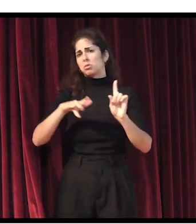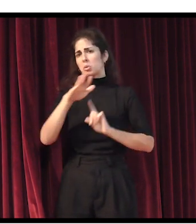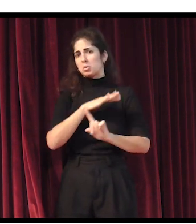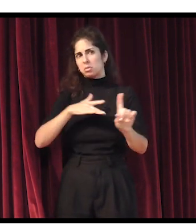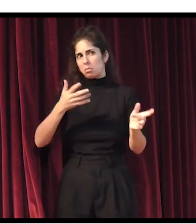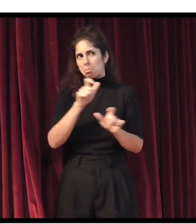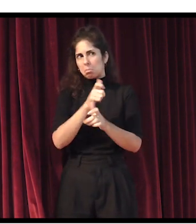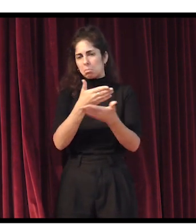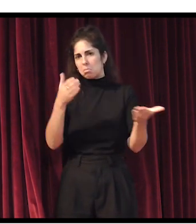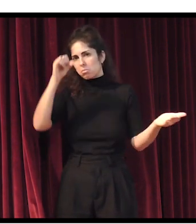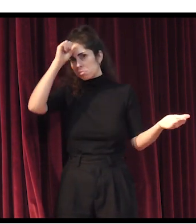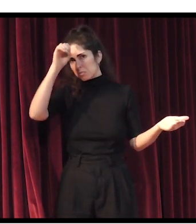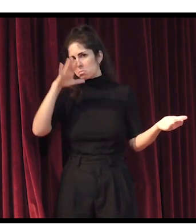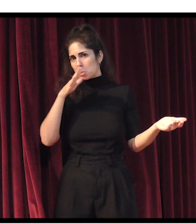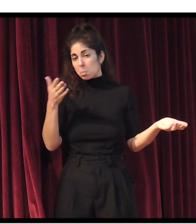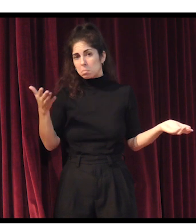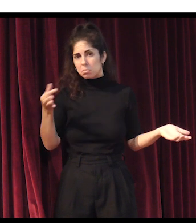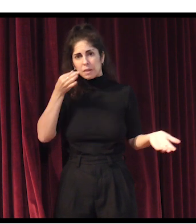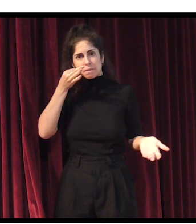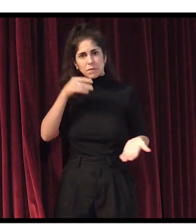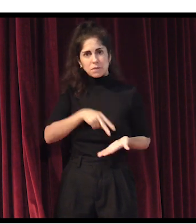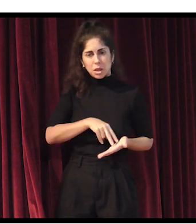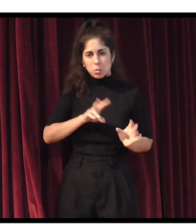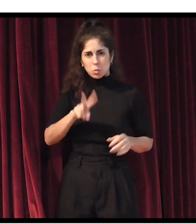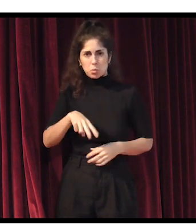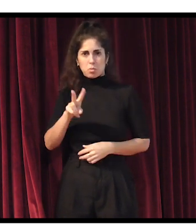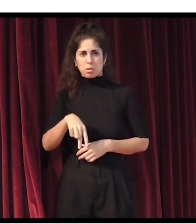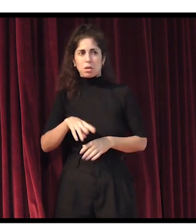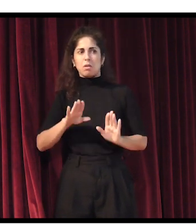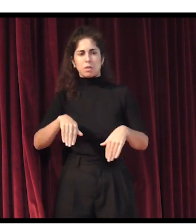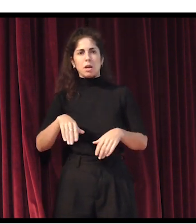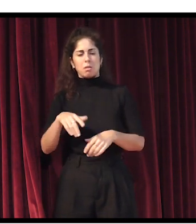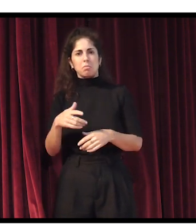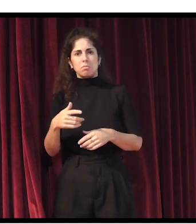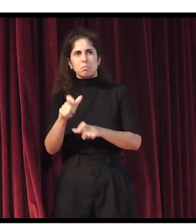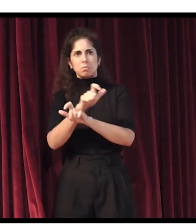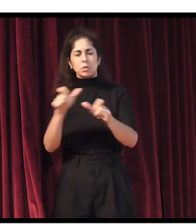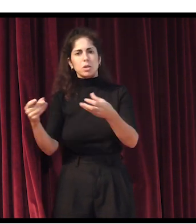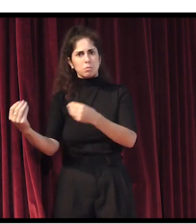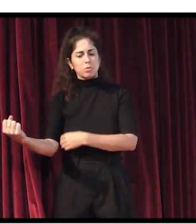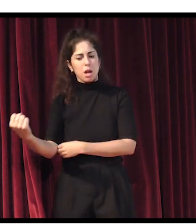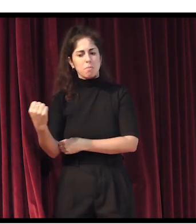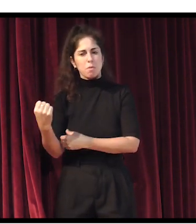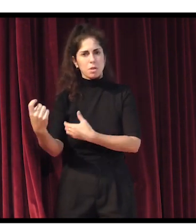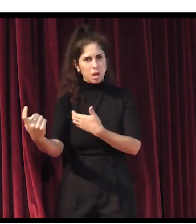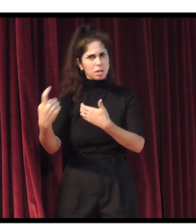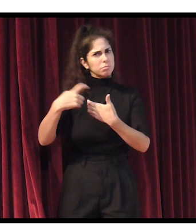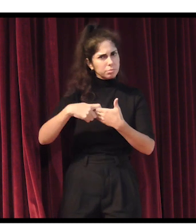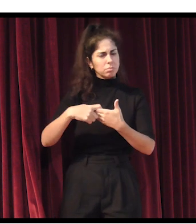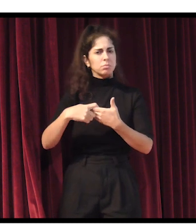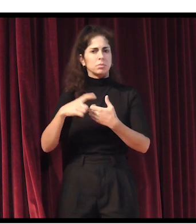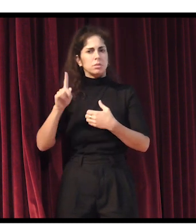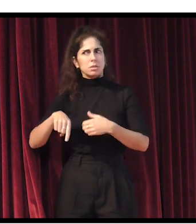donde era bastante ajena, ha generado una implicación, ha generado indignación, un acompañamiento en esa indignación en todo este